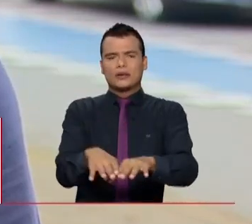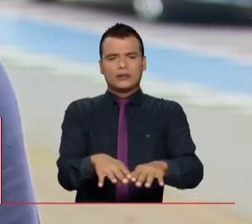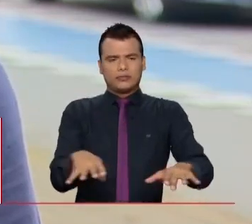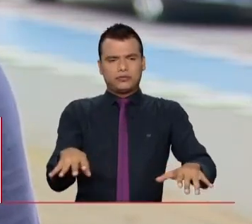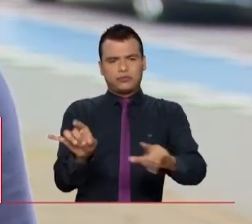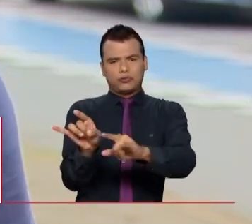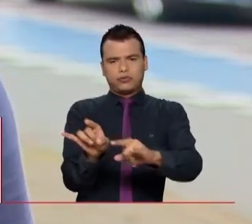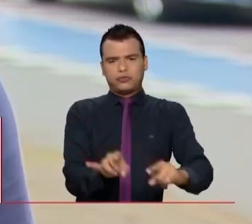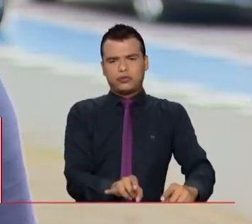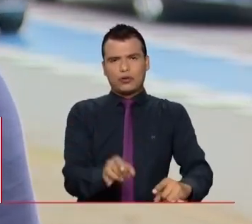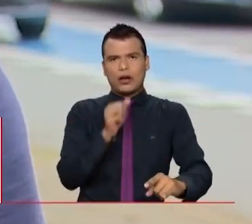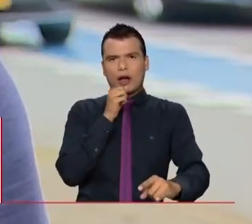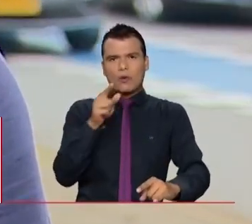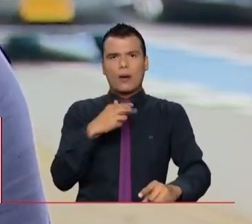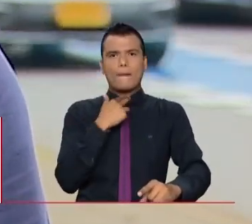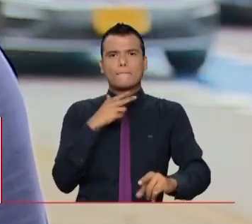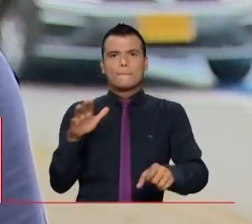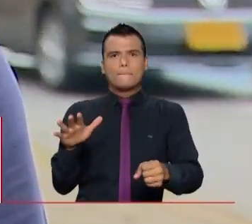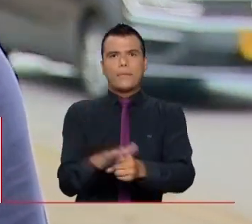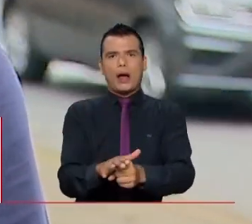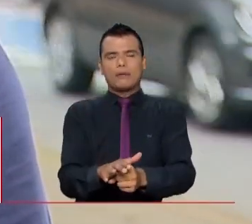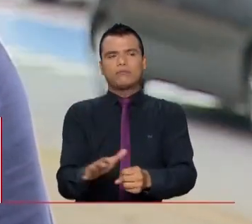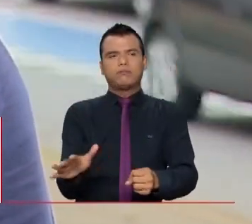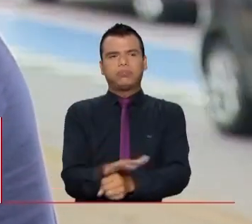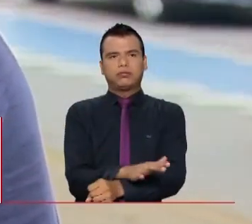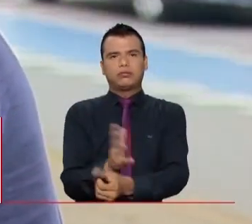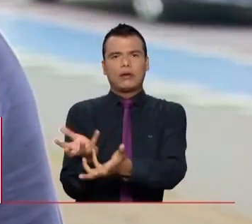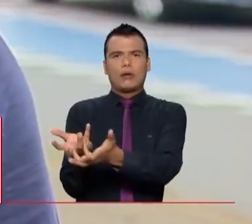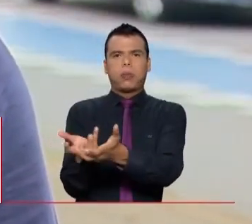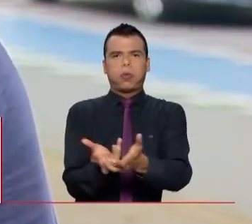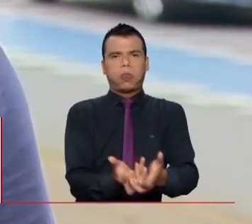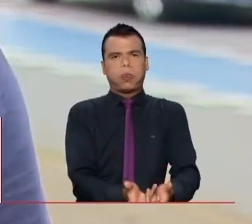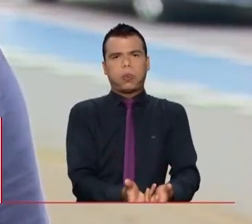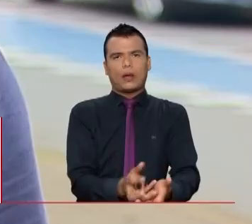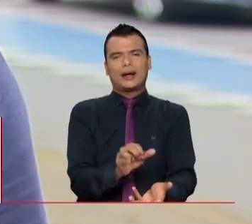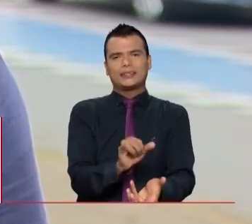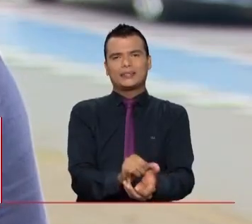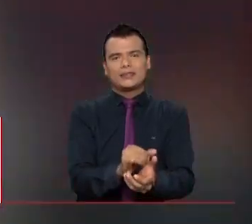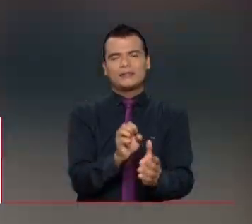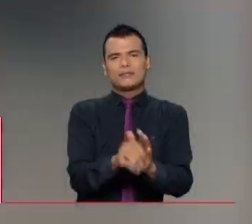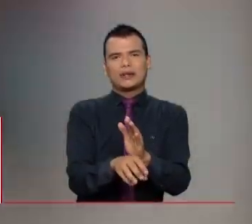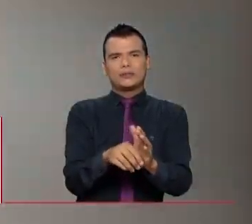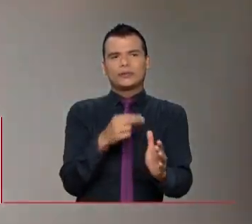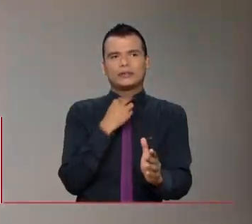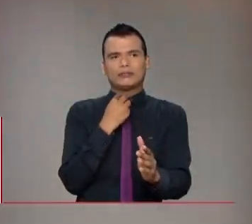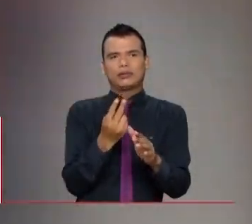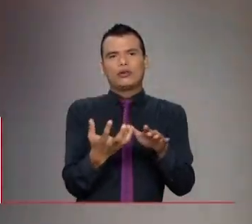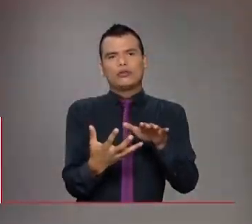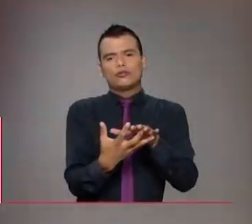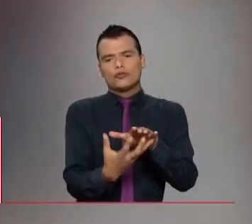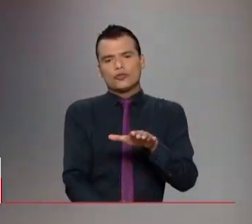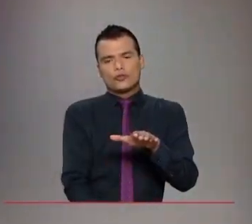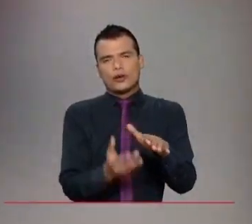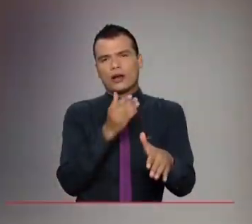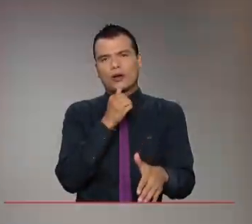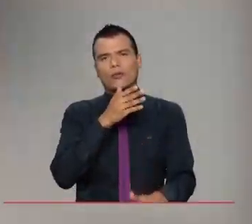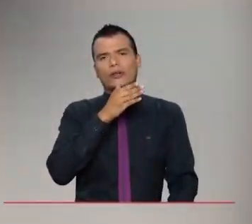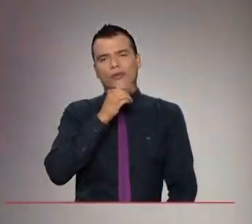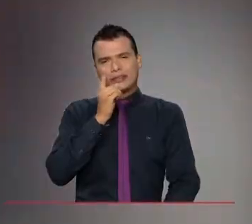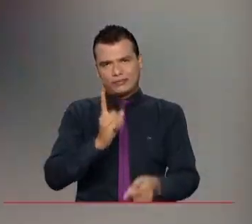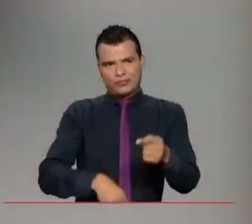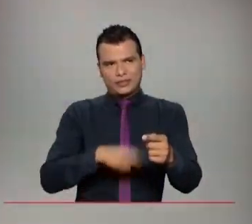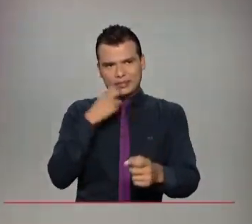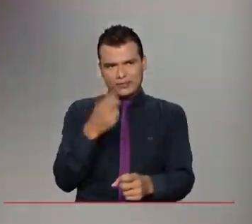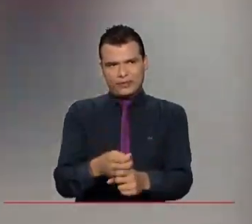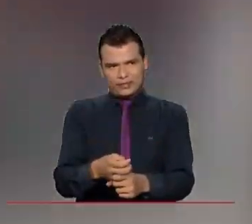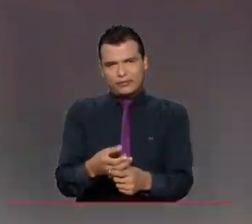sumideros, generó toneladas de residuos sobre los canales que finalmente llegan a las estaciones de bombeo y retrasan